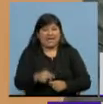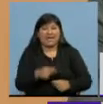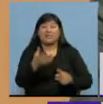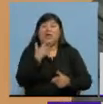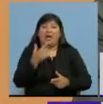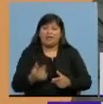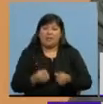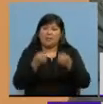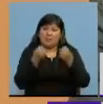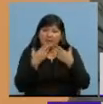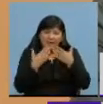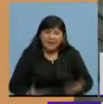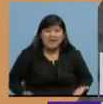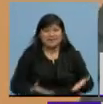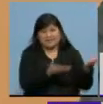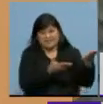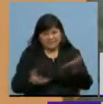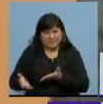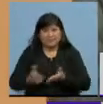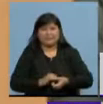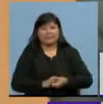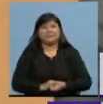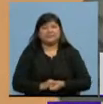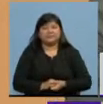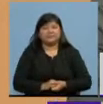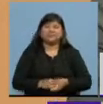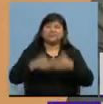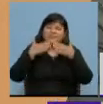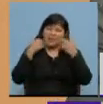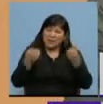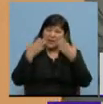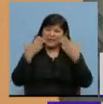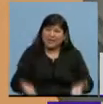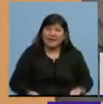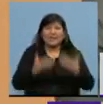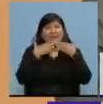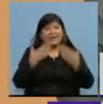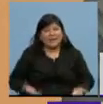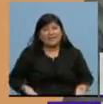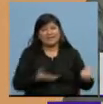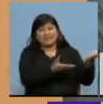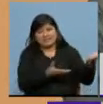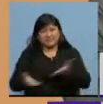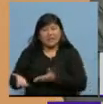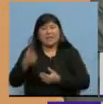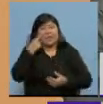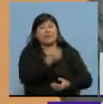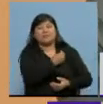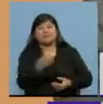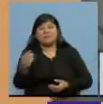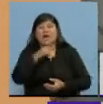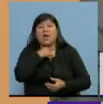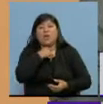acá. Bienvenidos. ¿Qué tal? Buenas tardes. El agradecido somos nosotros de poder estar acá en Jujuy,